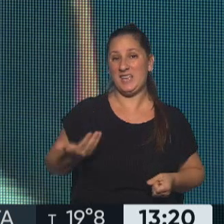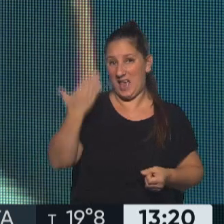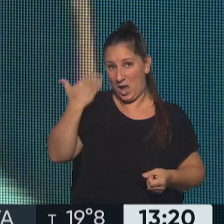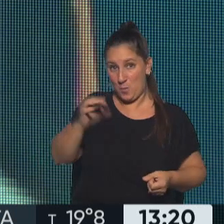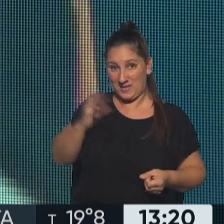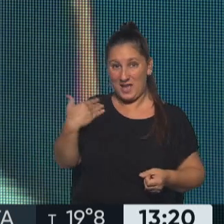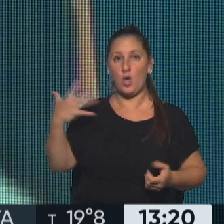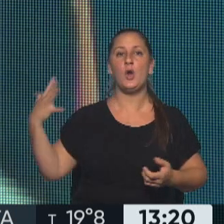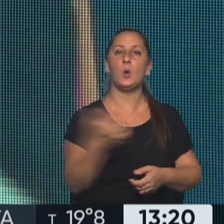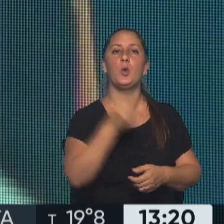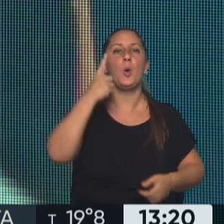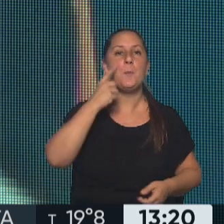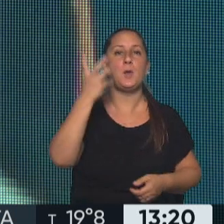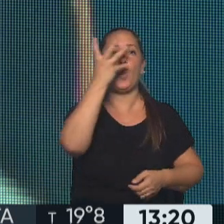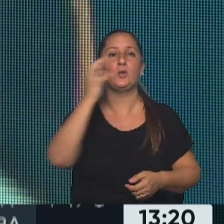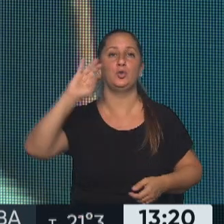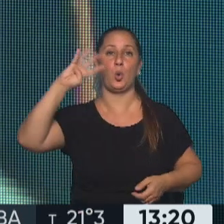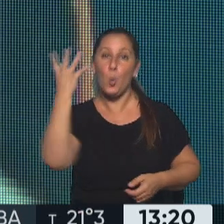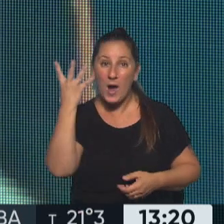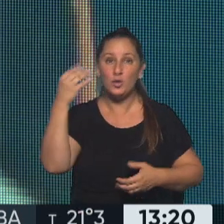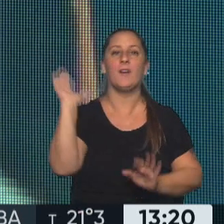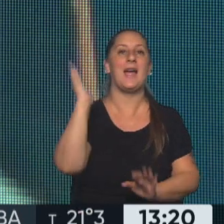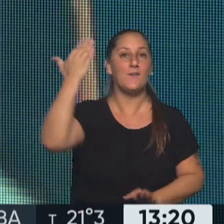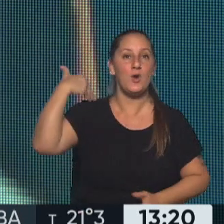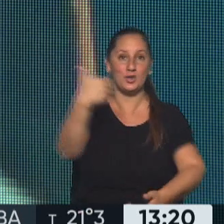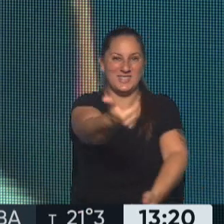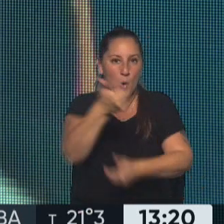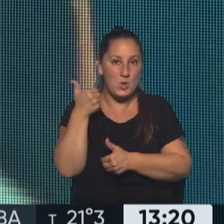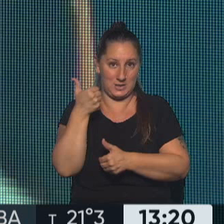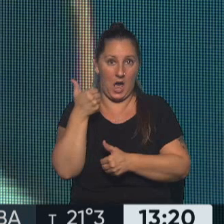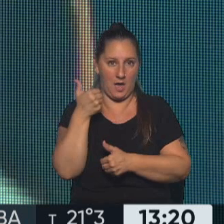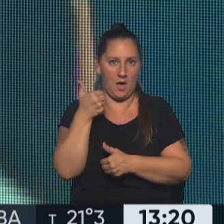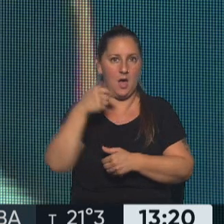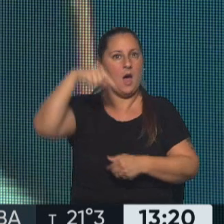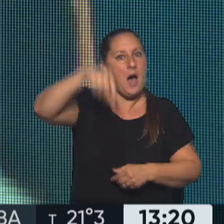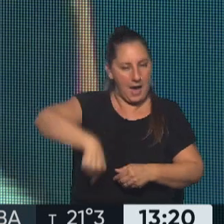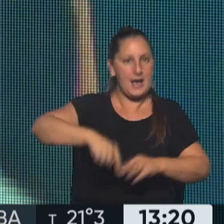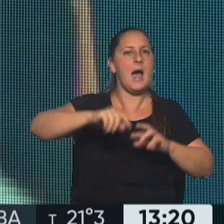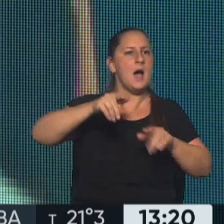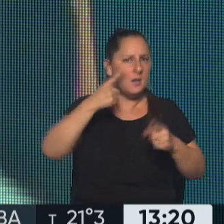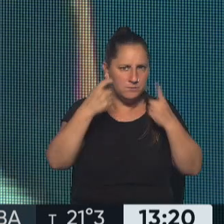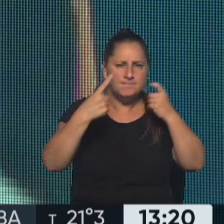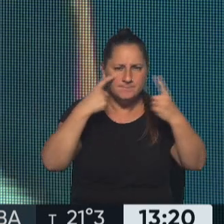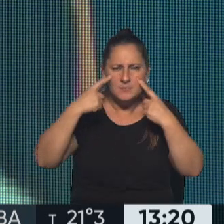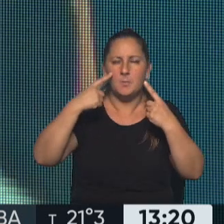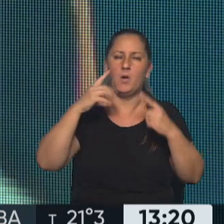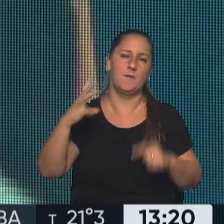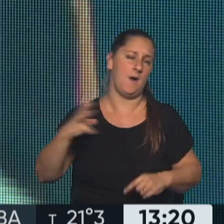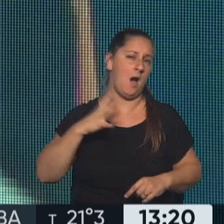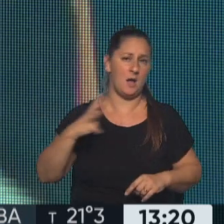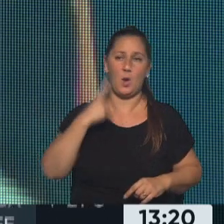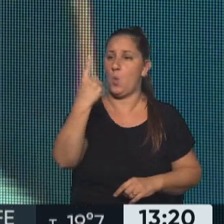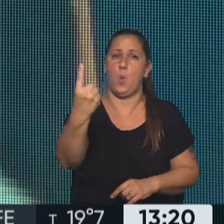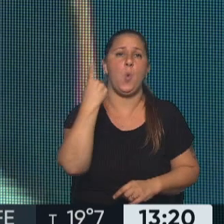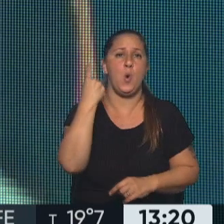404 personas víctimas de tratas que se están haciendo cosas acá pero falta muchísimo porque por cada persona que se